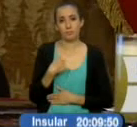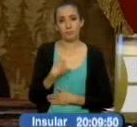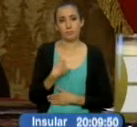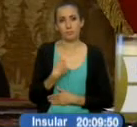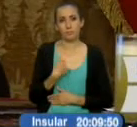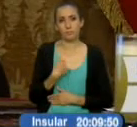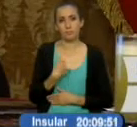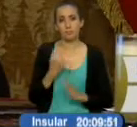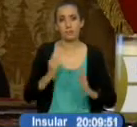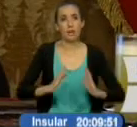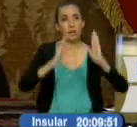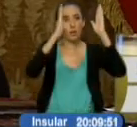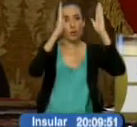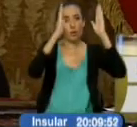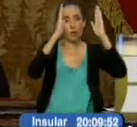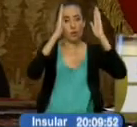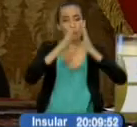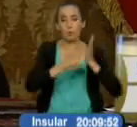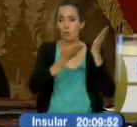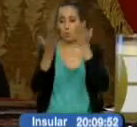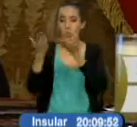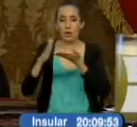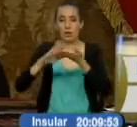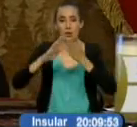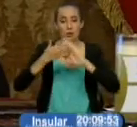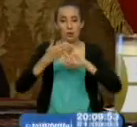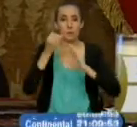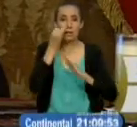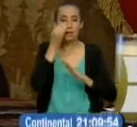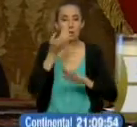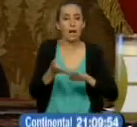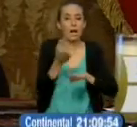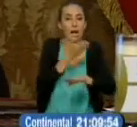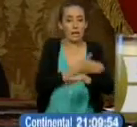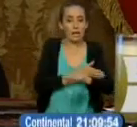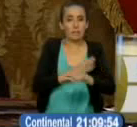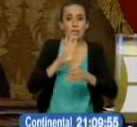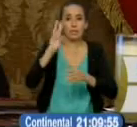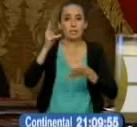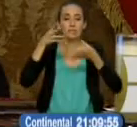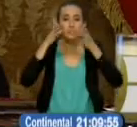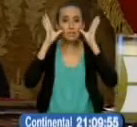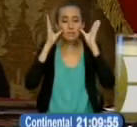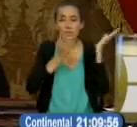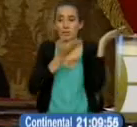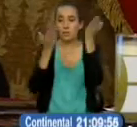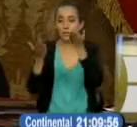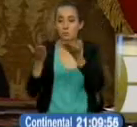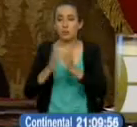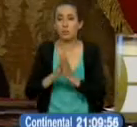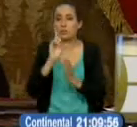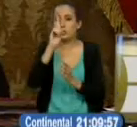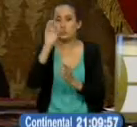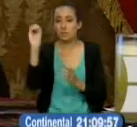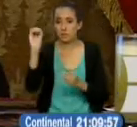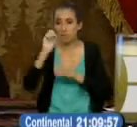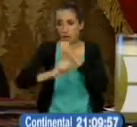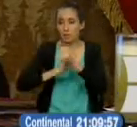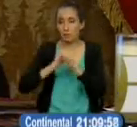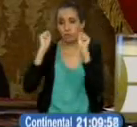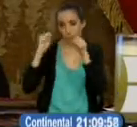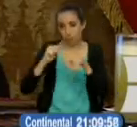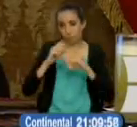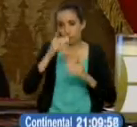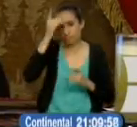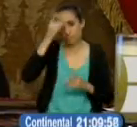el local que tuvo la CONAIE tradicionalmente en la Granada se lo entreguen como dato por 100 años, ¿no?